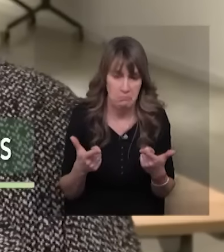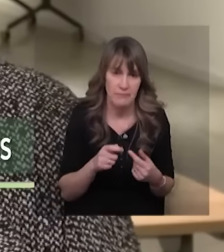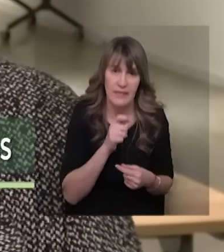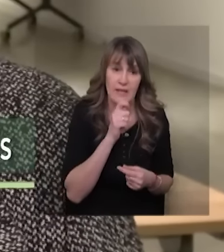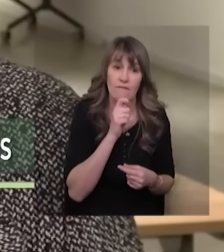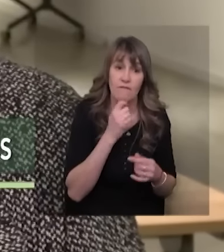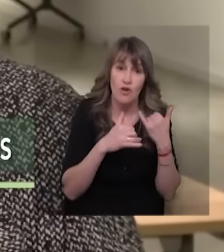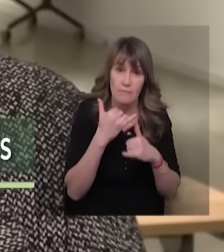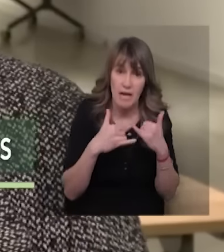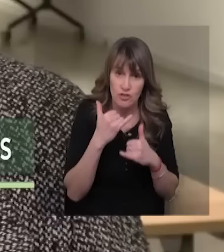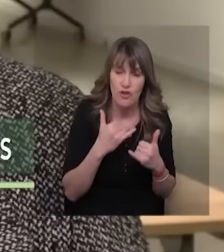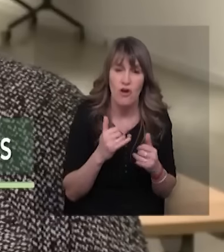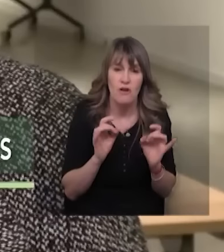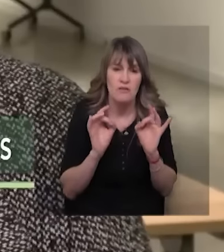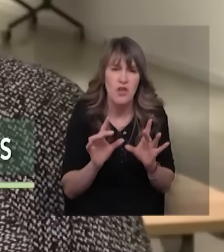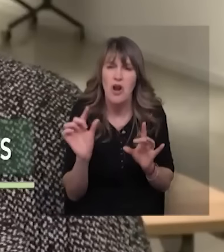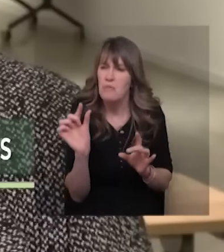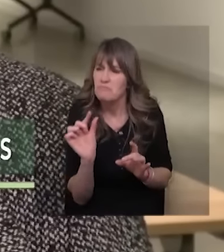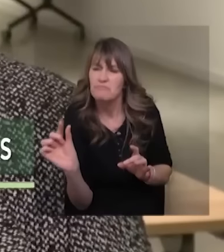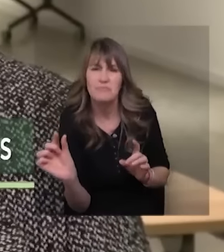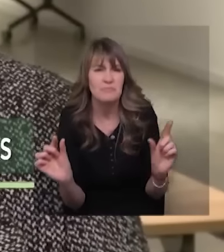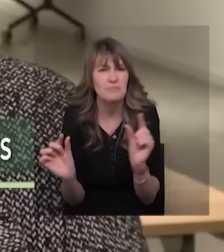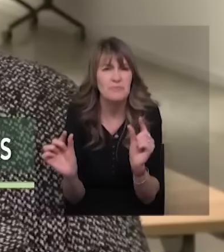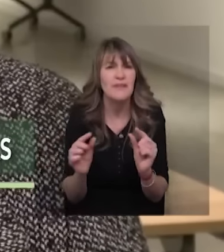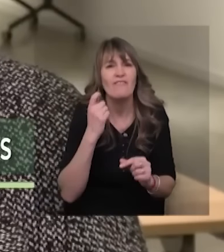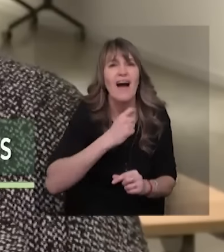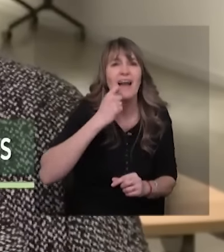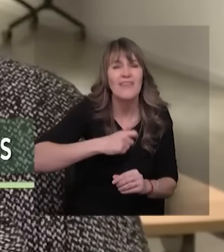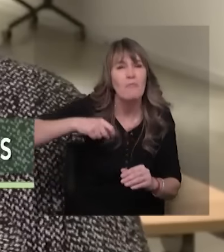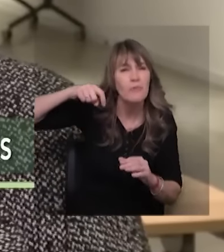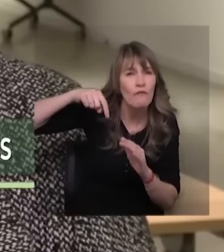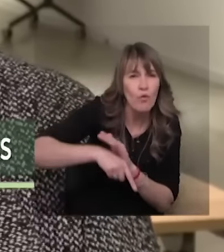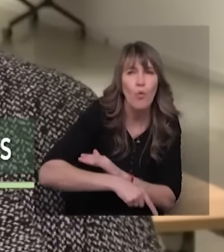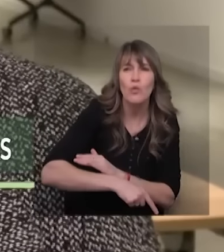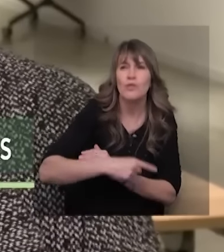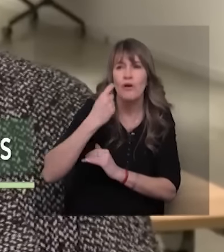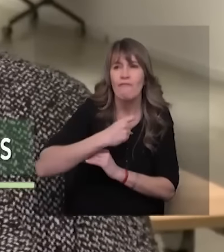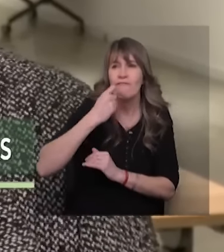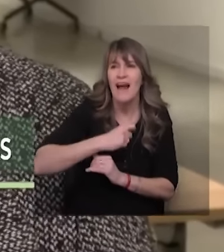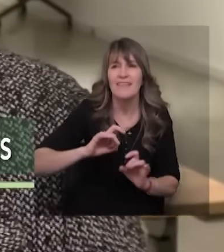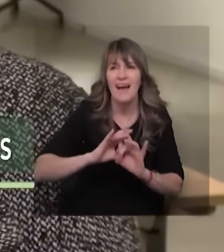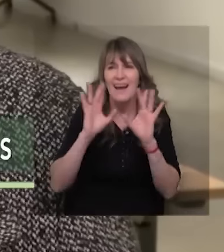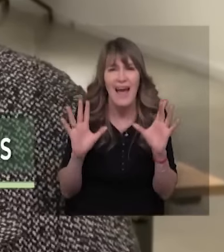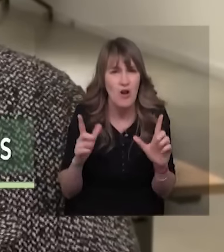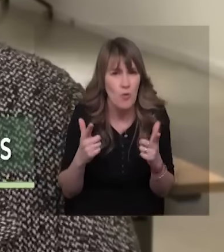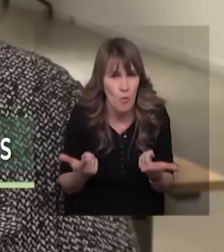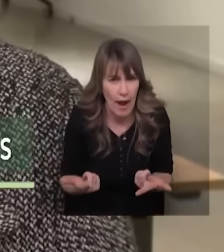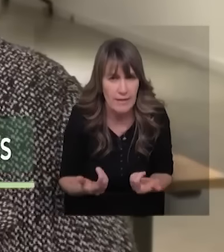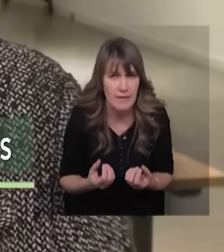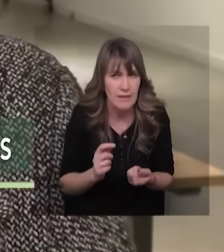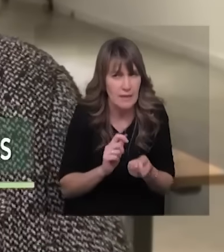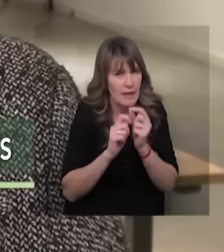ha circulado ha sido como muy escueta no profundiza no queda Clara este Cuáles son las consecuencias de esas